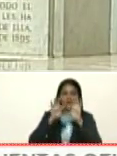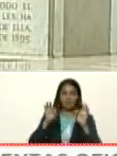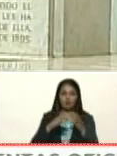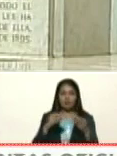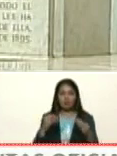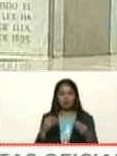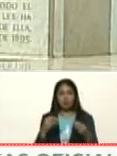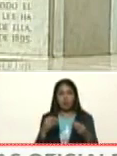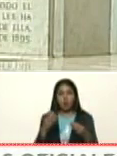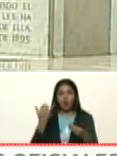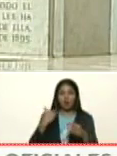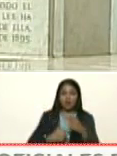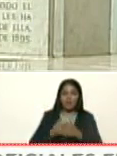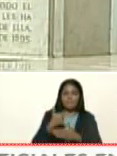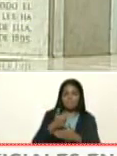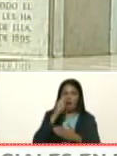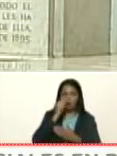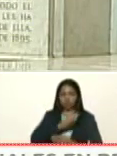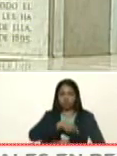españolas duplicaba